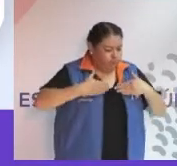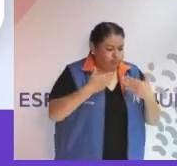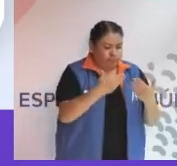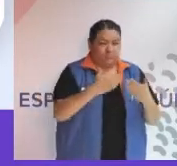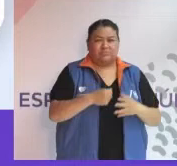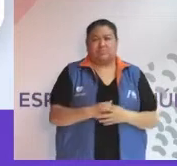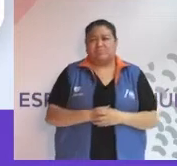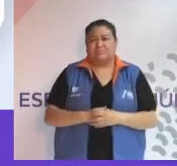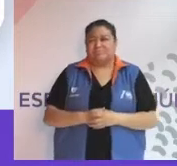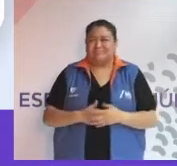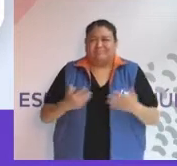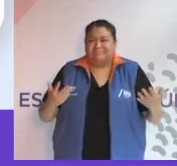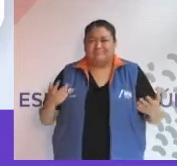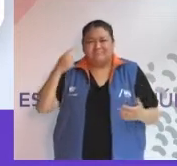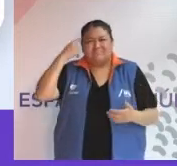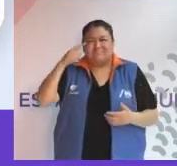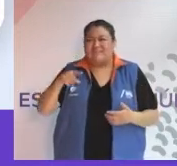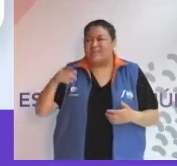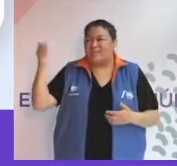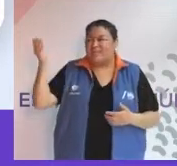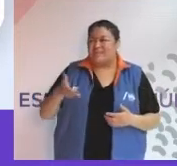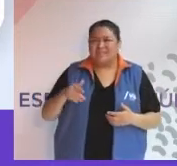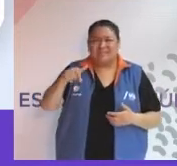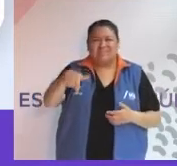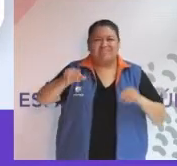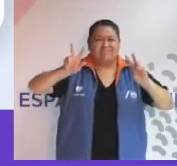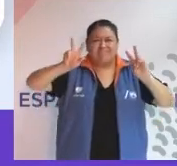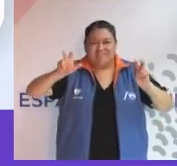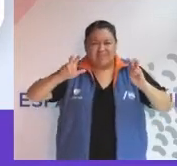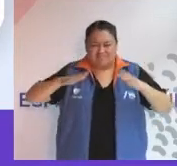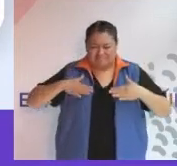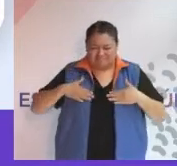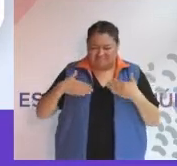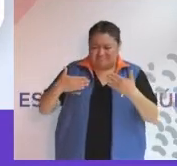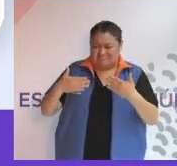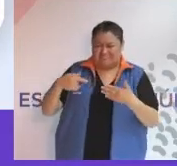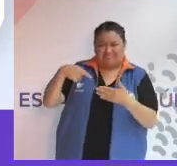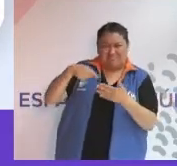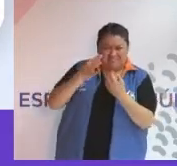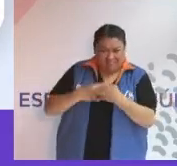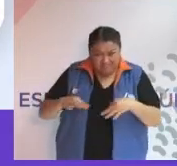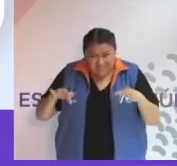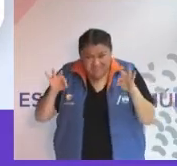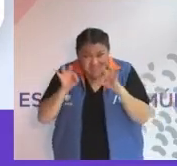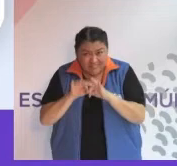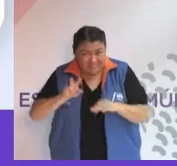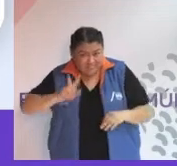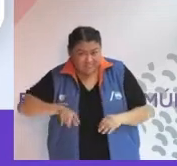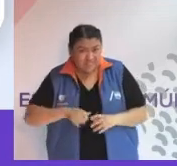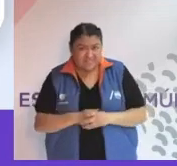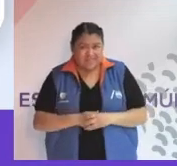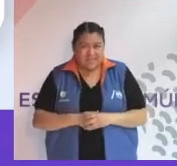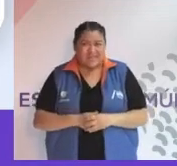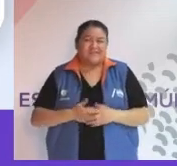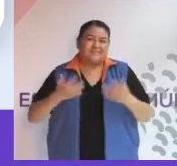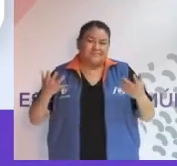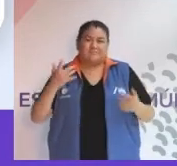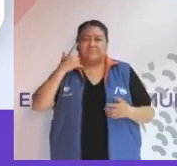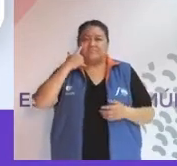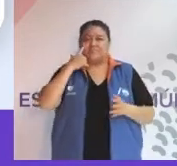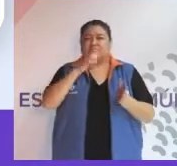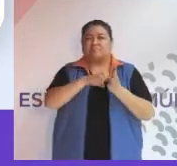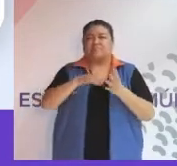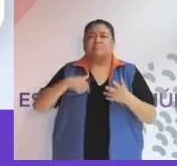por qué estamos aquí hoy para hablar de confianza? ¿Por qué nos parece tan importante? Es porque la confianza cuando